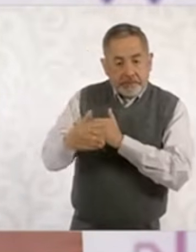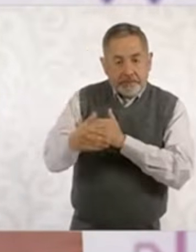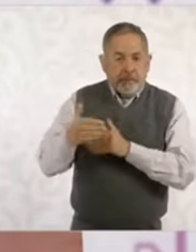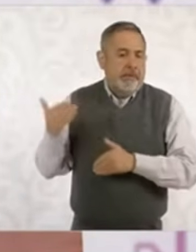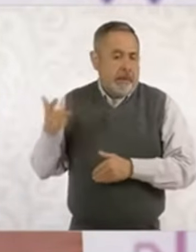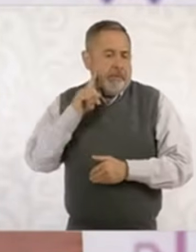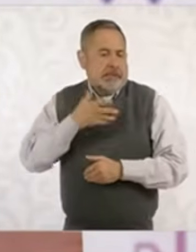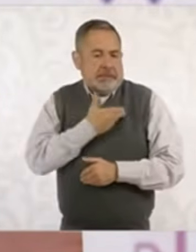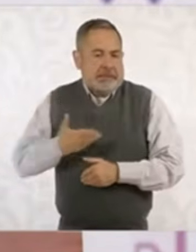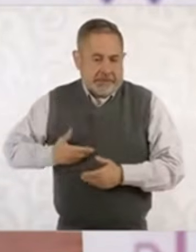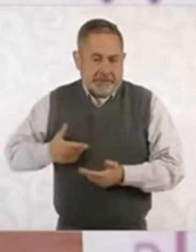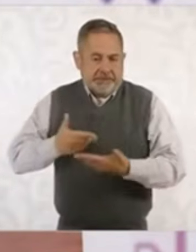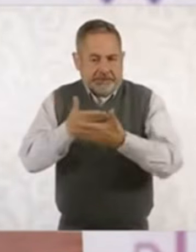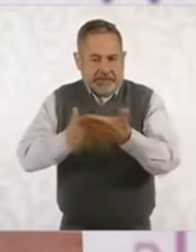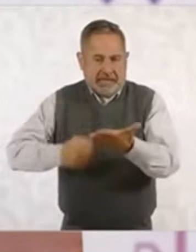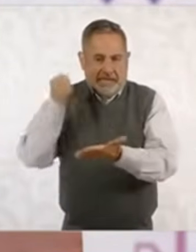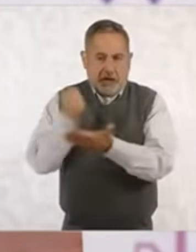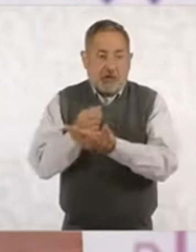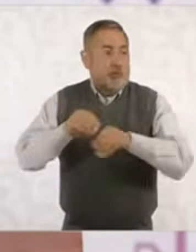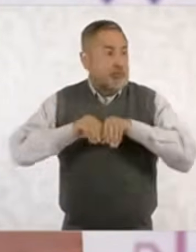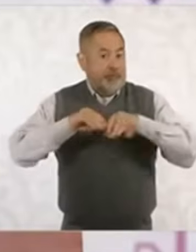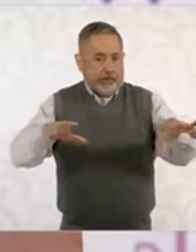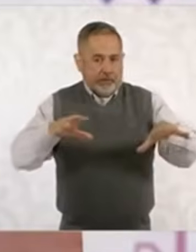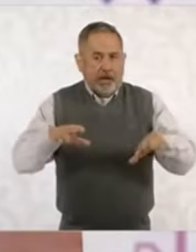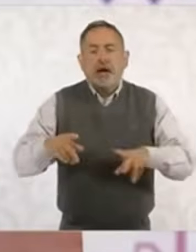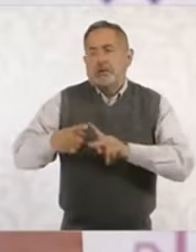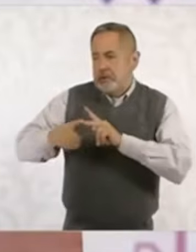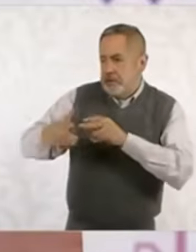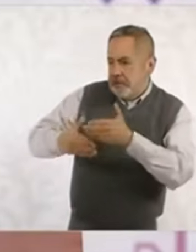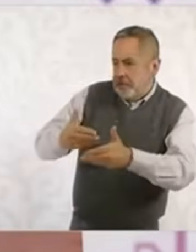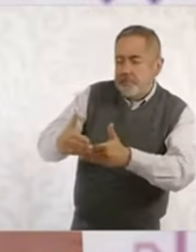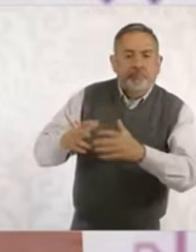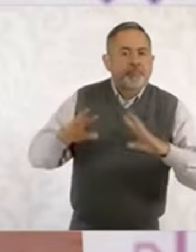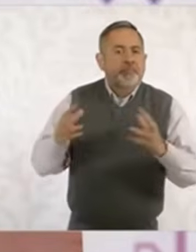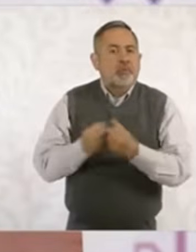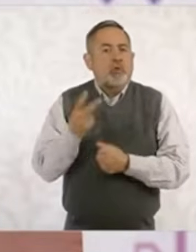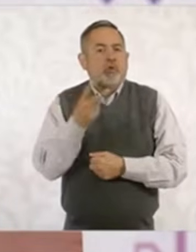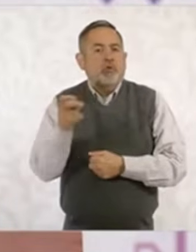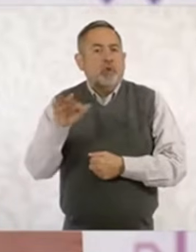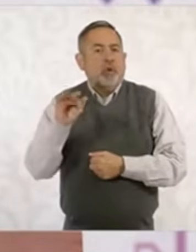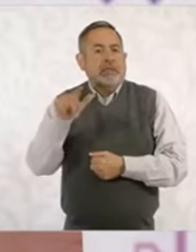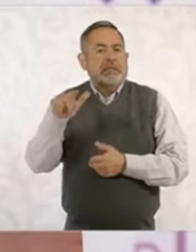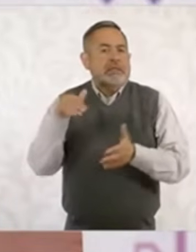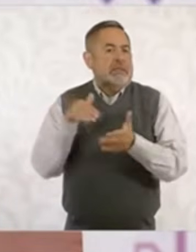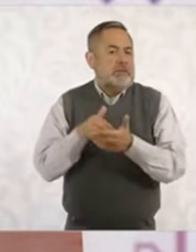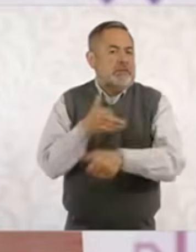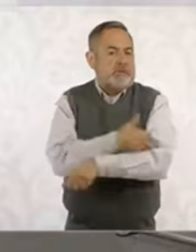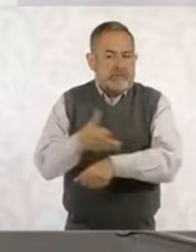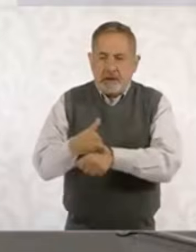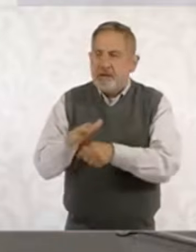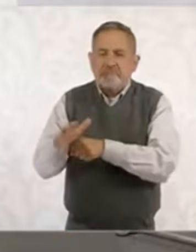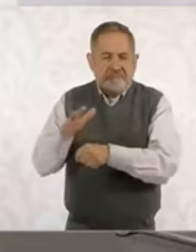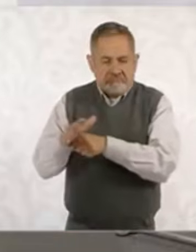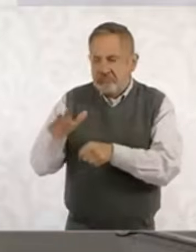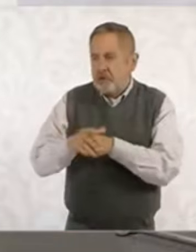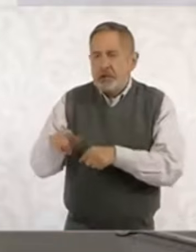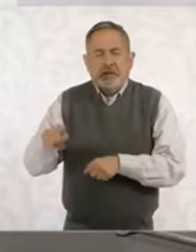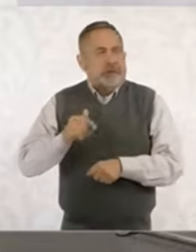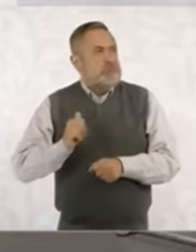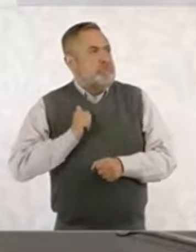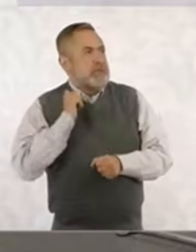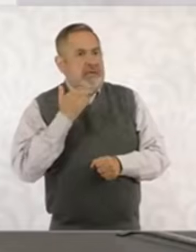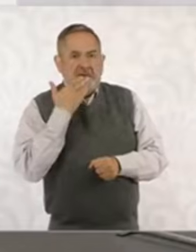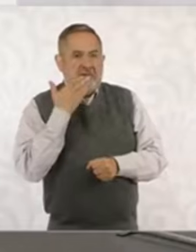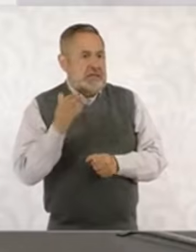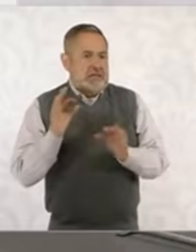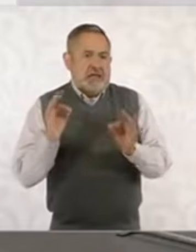nuestra presidenta y hemos beneficiado a más de 247,000 familias hasta la fecha. Y esto ha